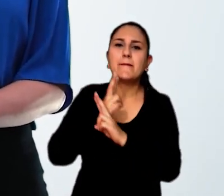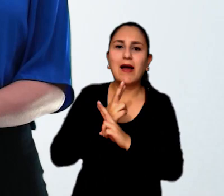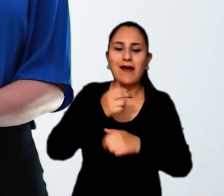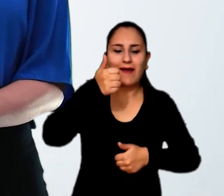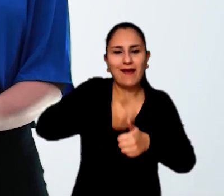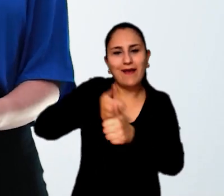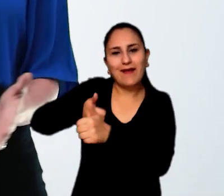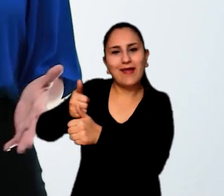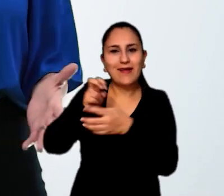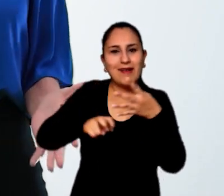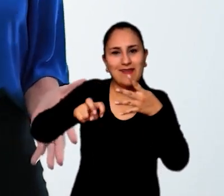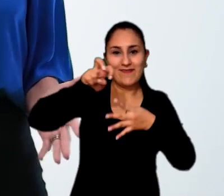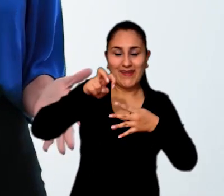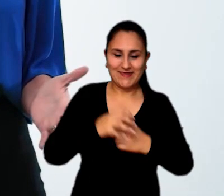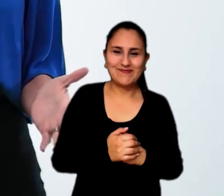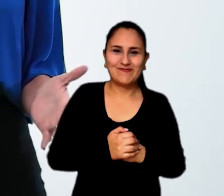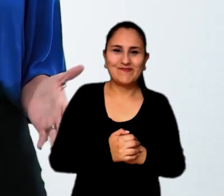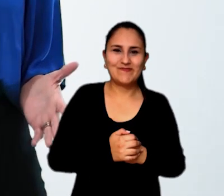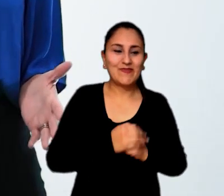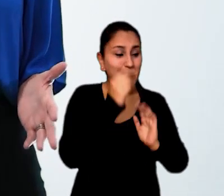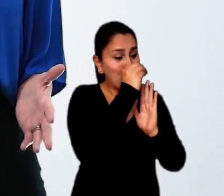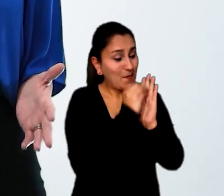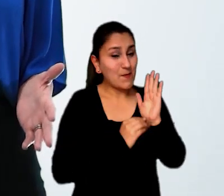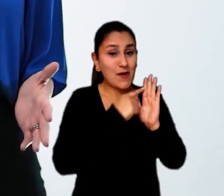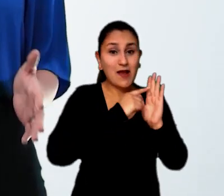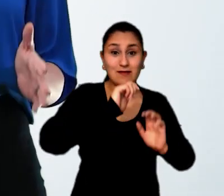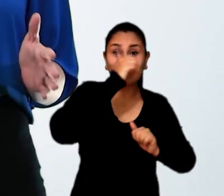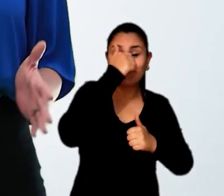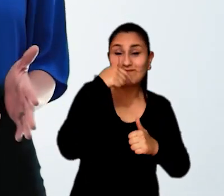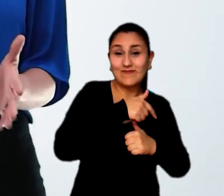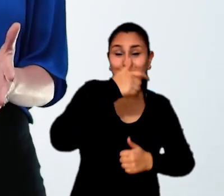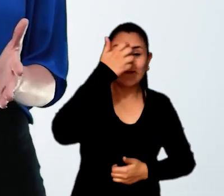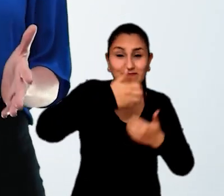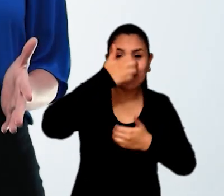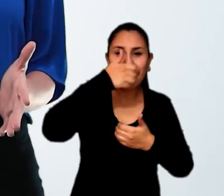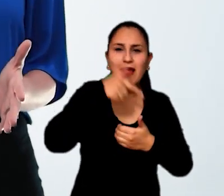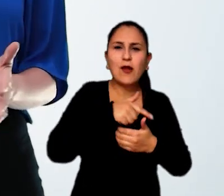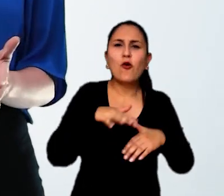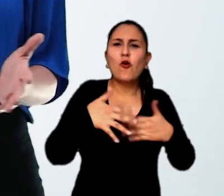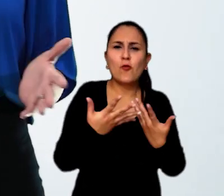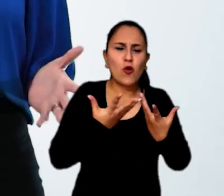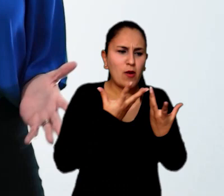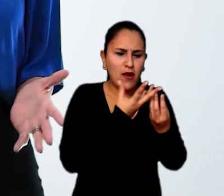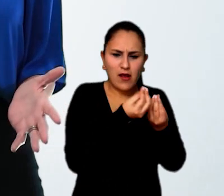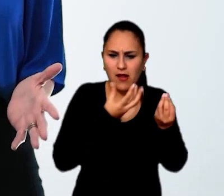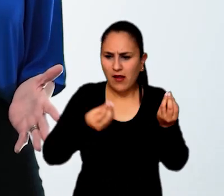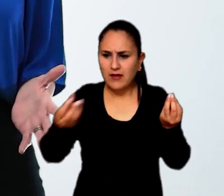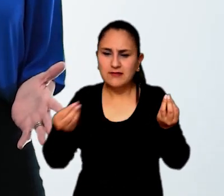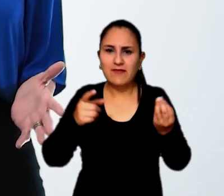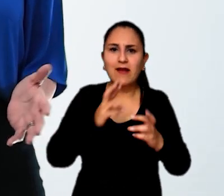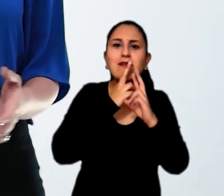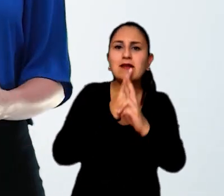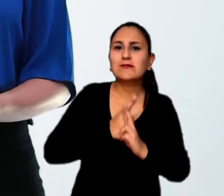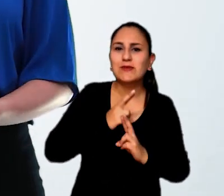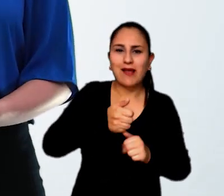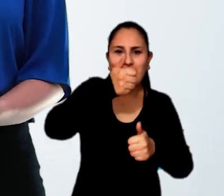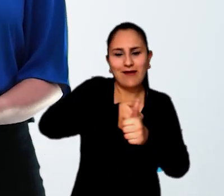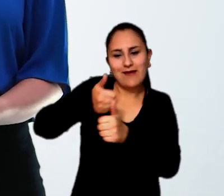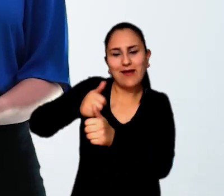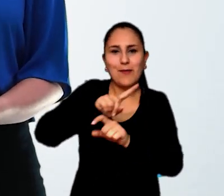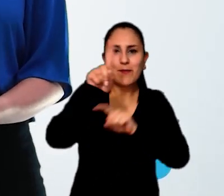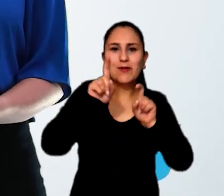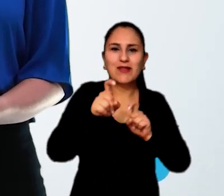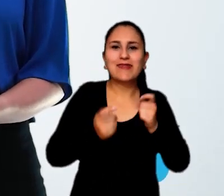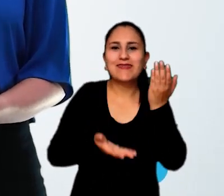para cada nivel los parámetros de validación orientan sobre cómo clasificar las respuestas a cada pregunta según el